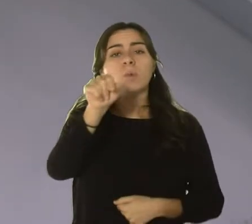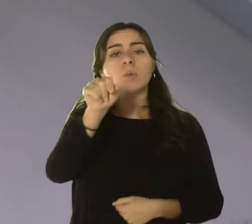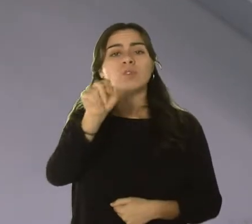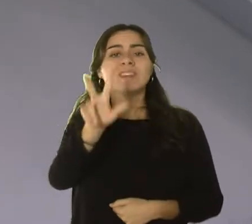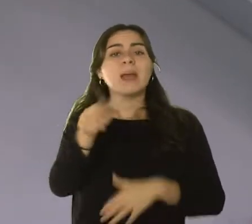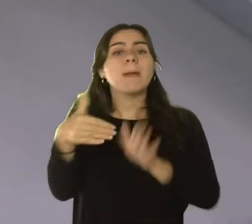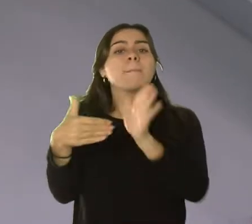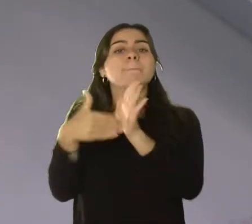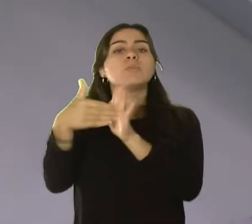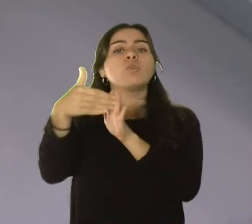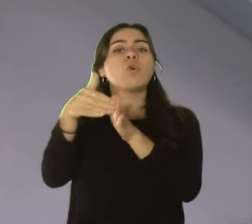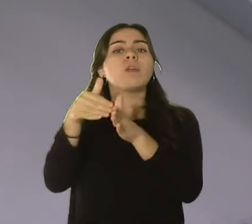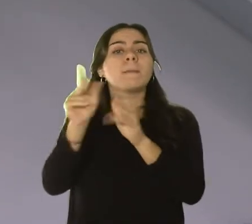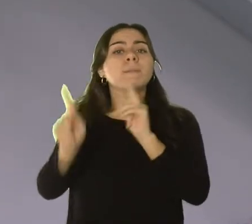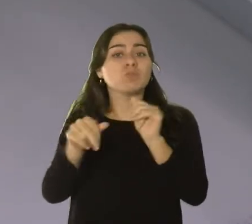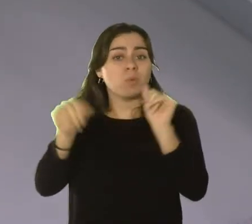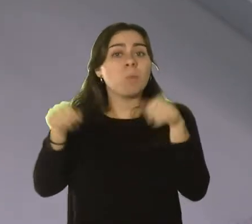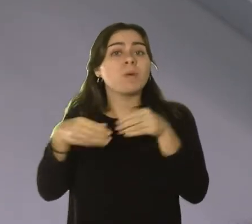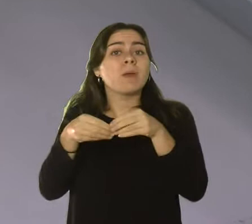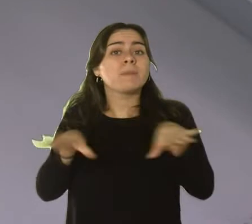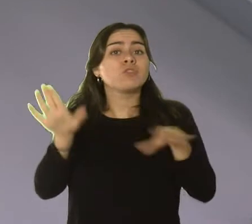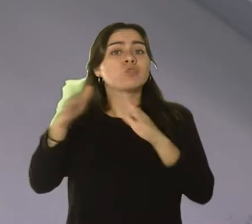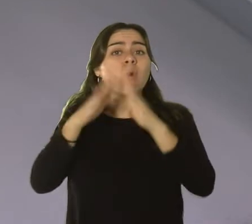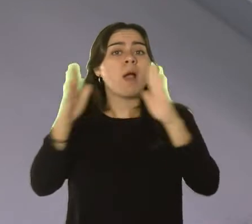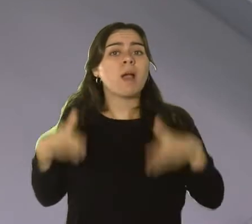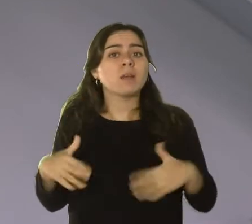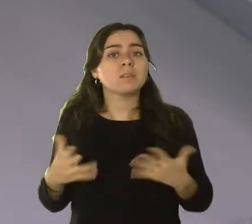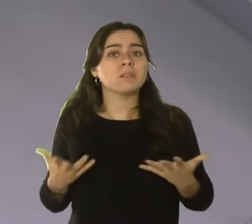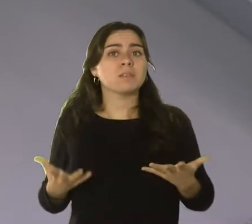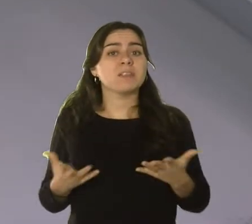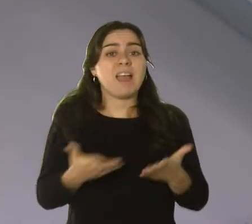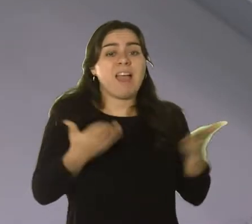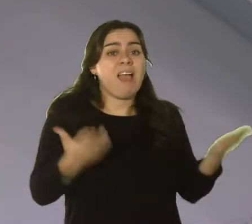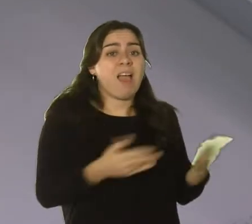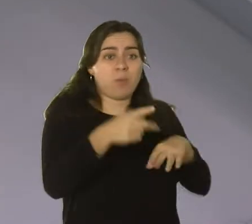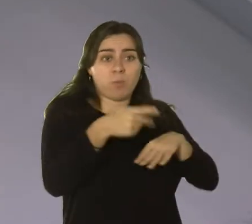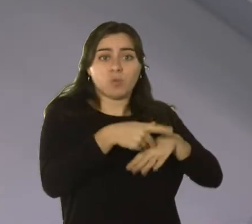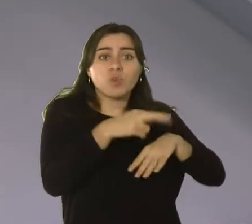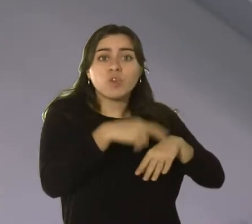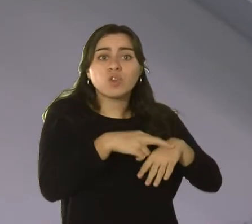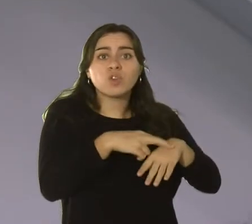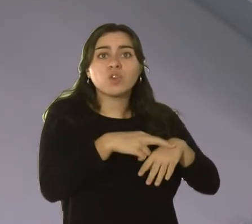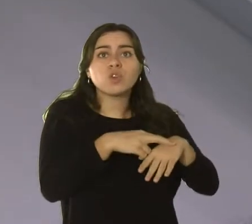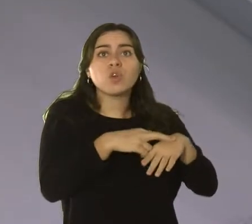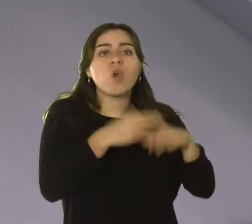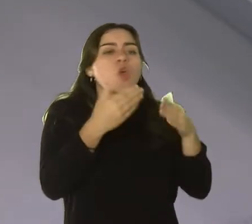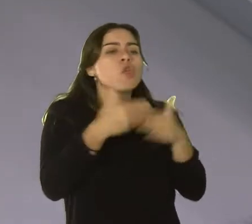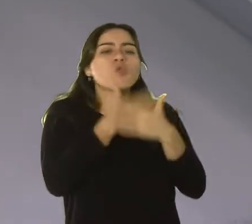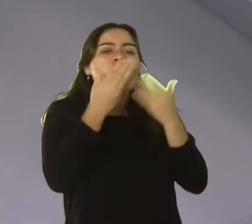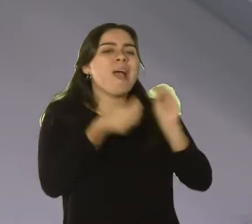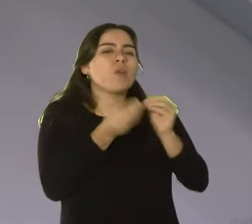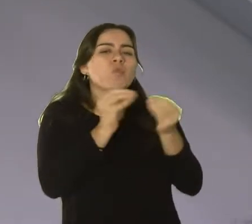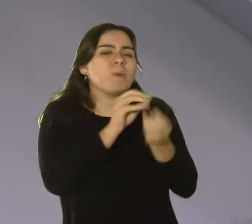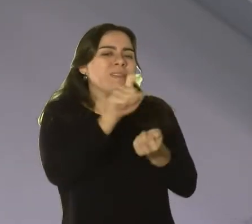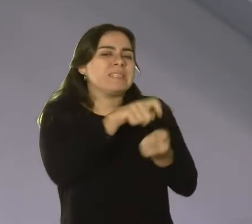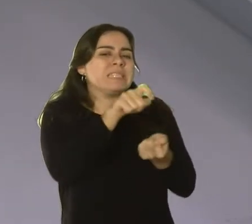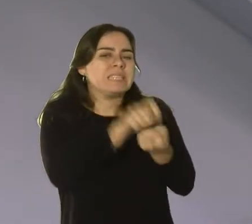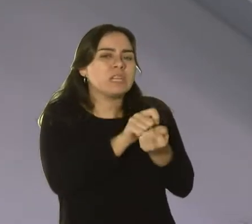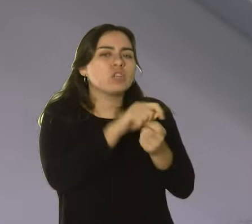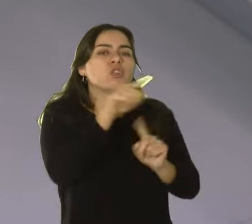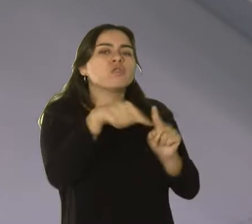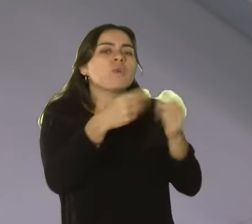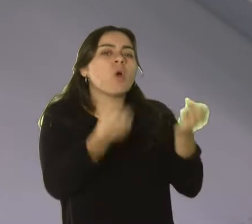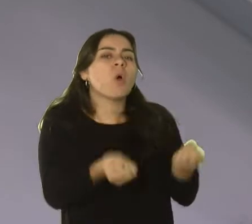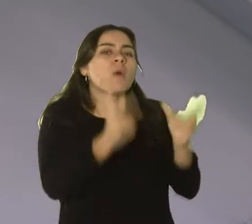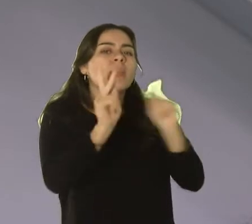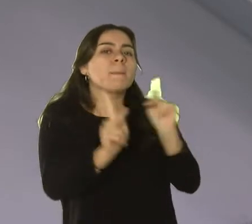de personas pudiesen perder su residencia. Y aquí en Puerto Rico, aunque no hay una estadística clara sobre el número de